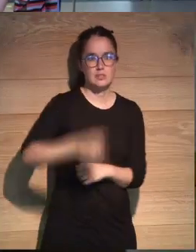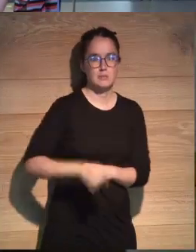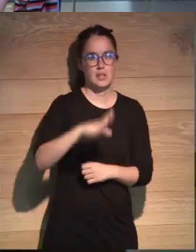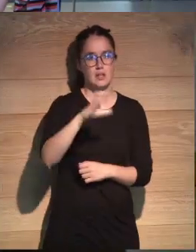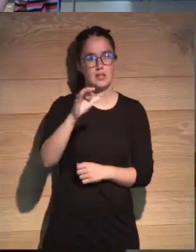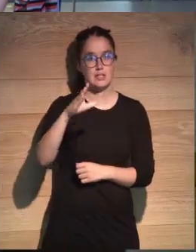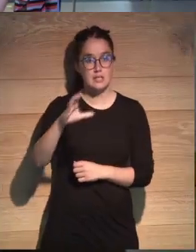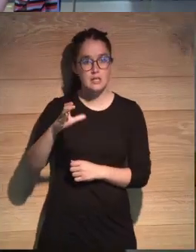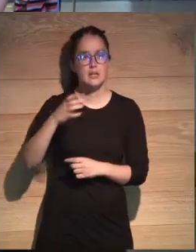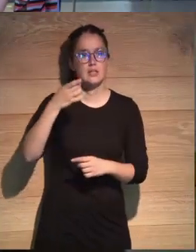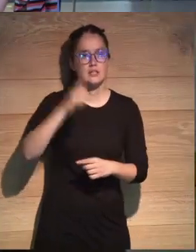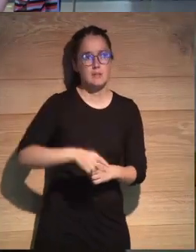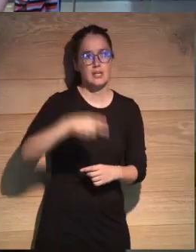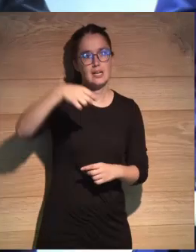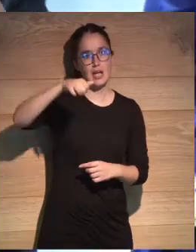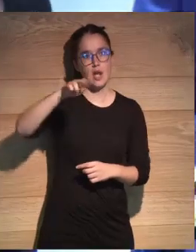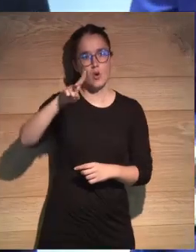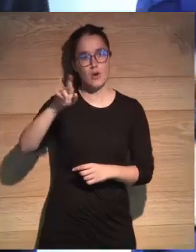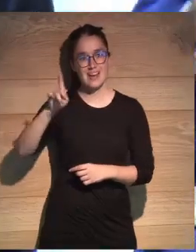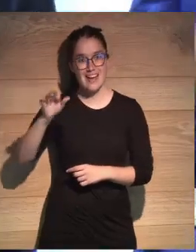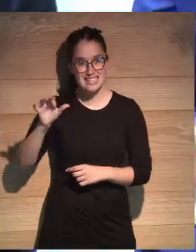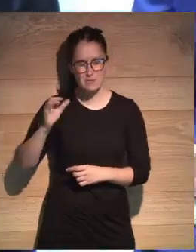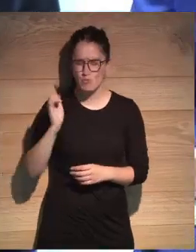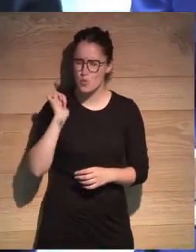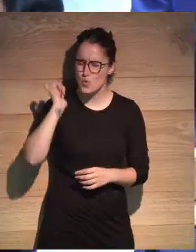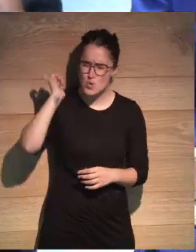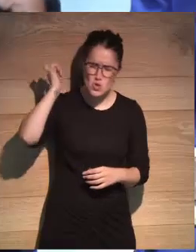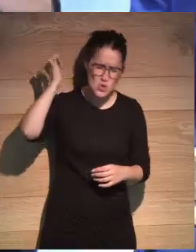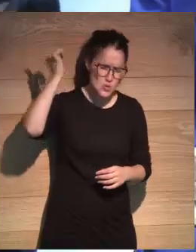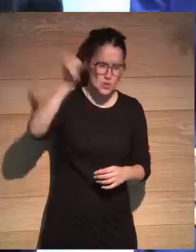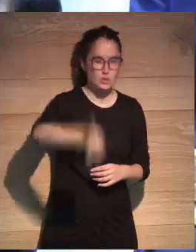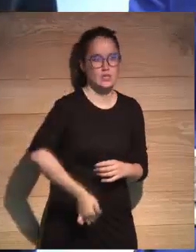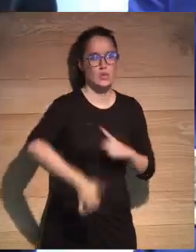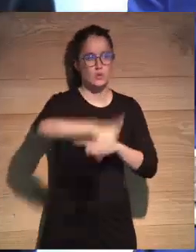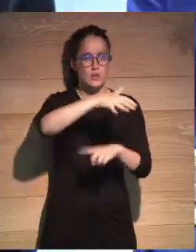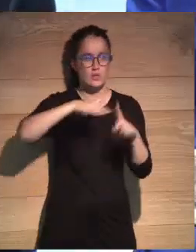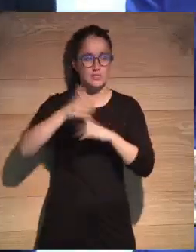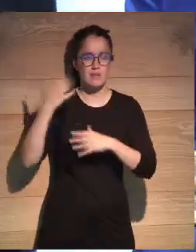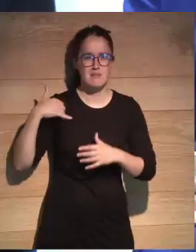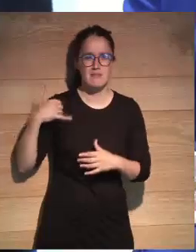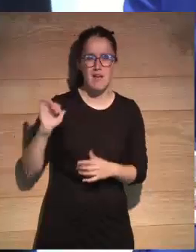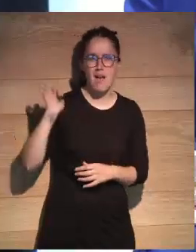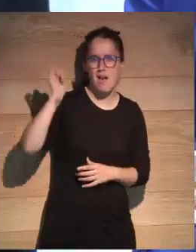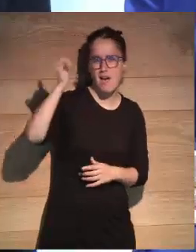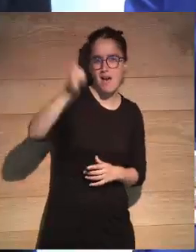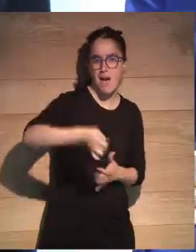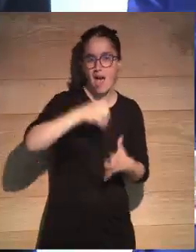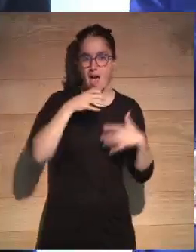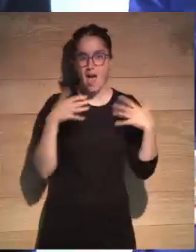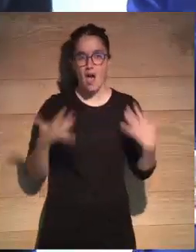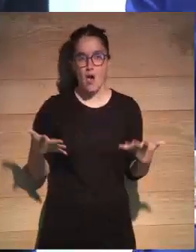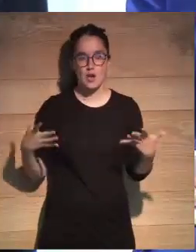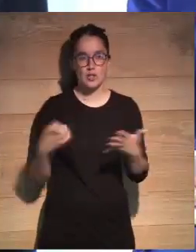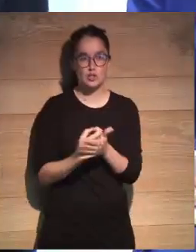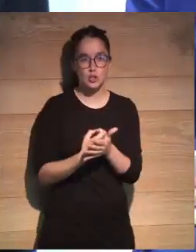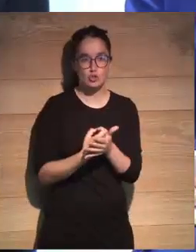FECIT, hasta Naucas, o sea, llevamos muchos años, hay un ecosistema ya muy nutrido y yo creo que es ahora cuando